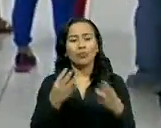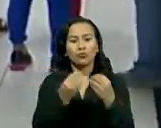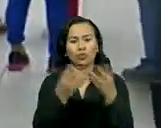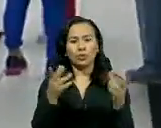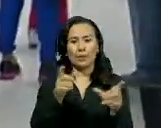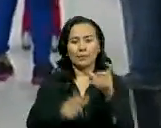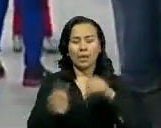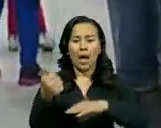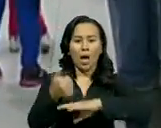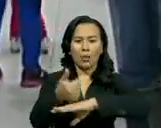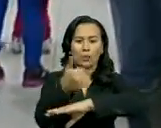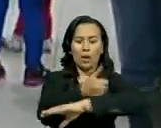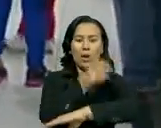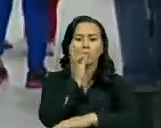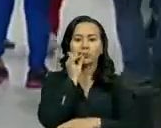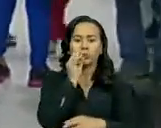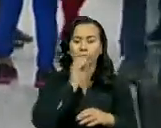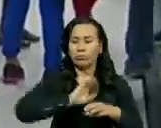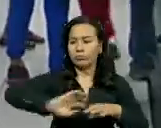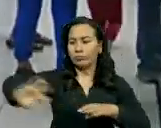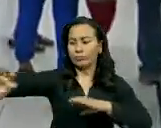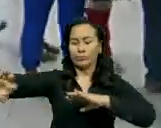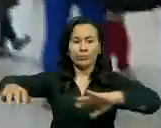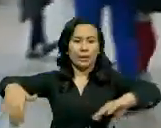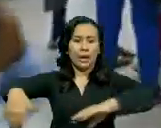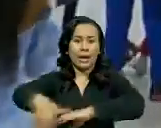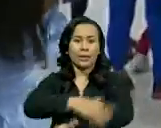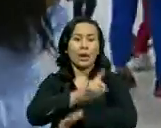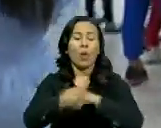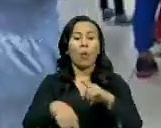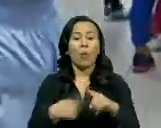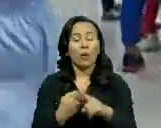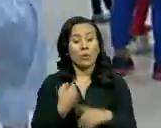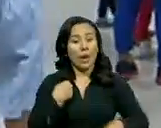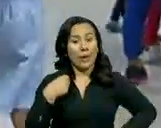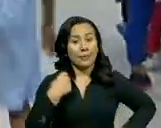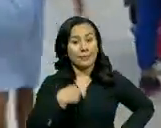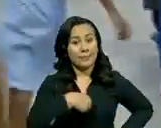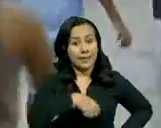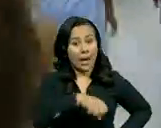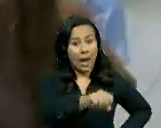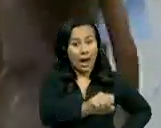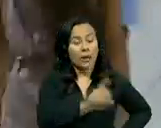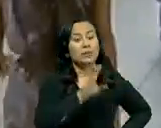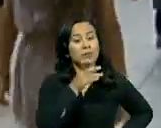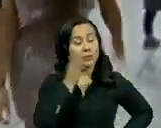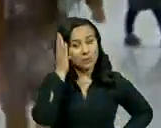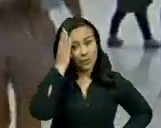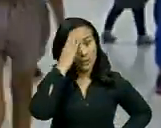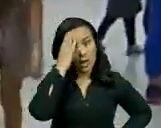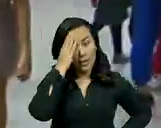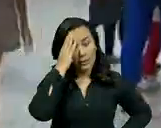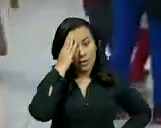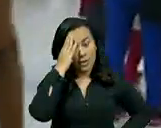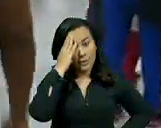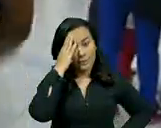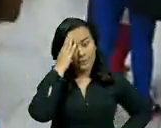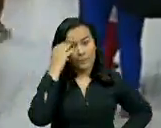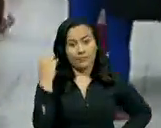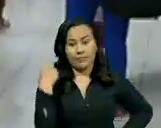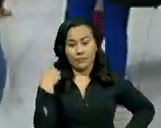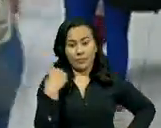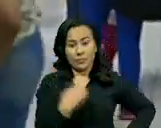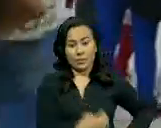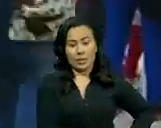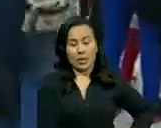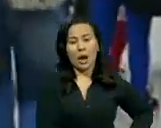las autoridades de tránsito en las distintas carreteras. Recuerde que cuando vaya a viajar, usted tiene que, obviamente, puede optar